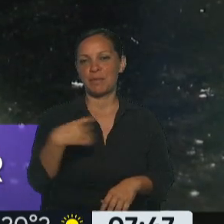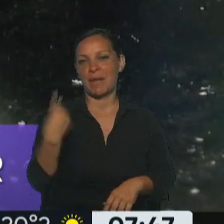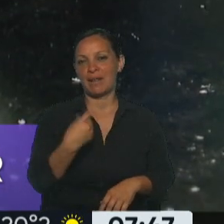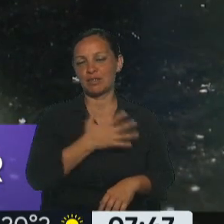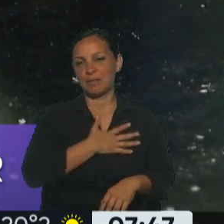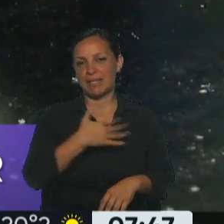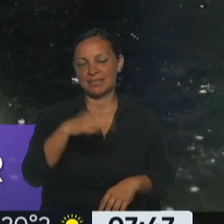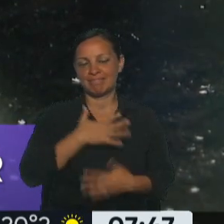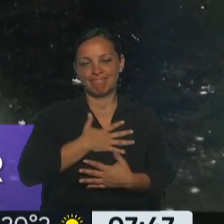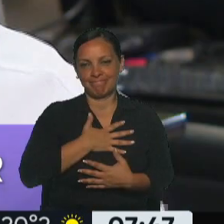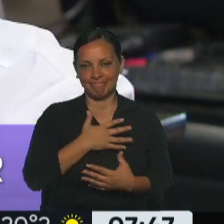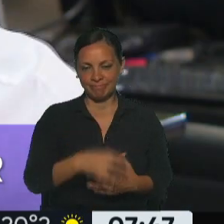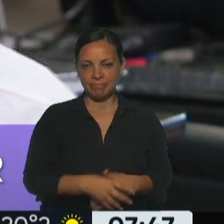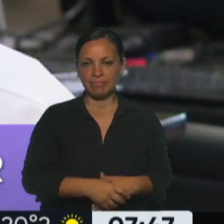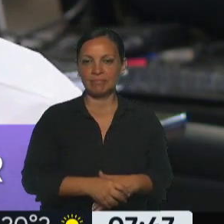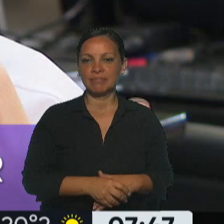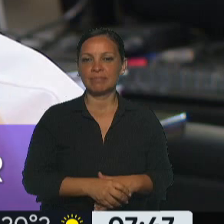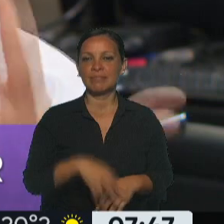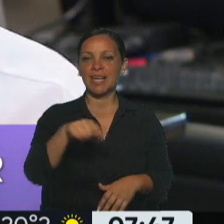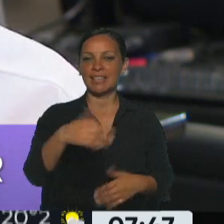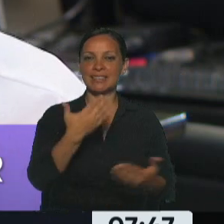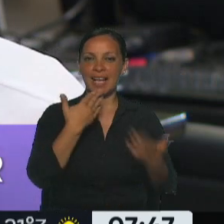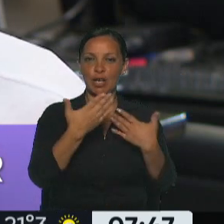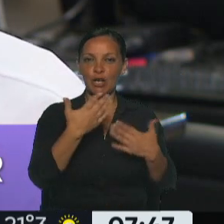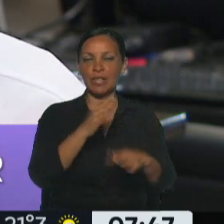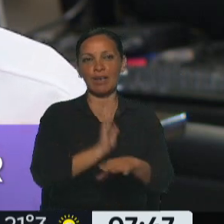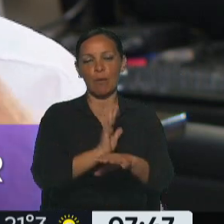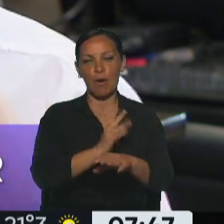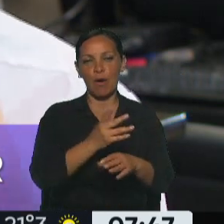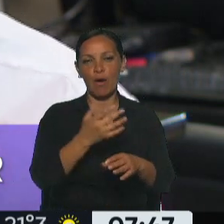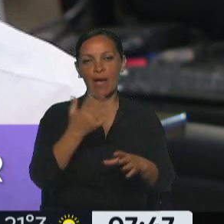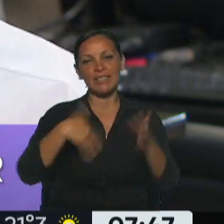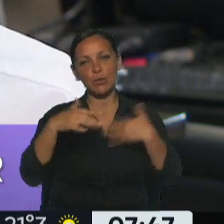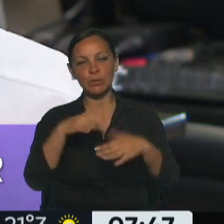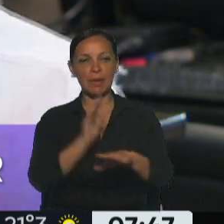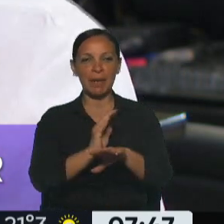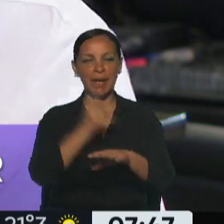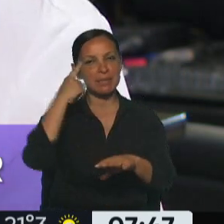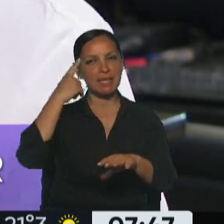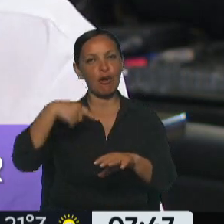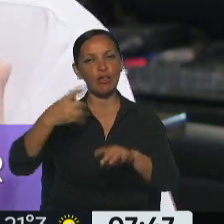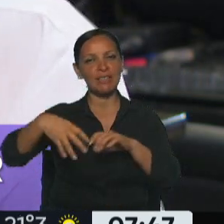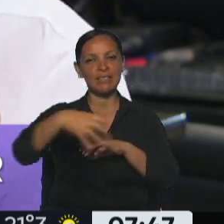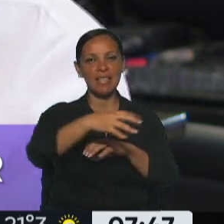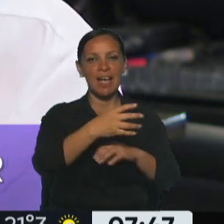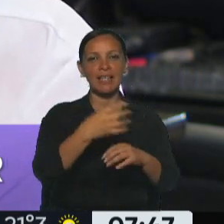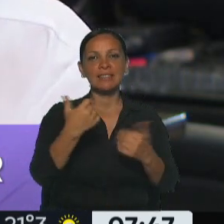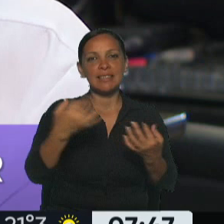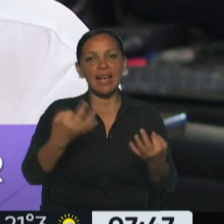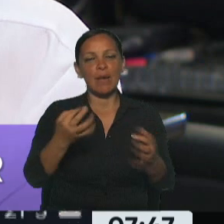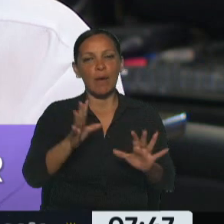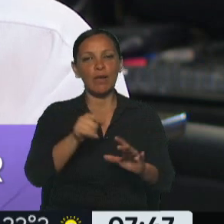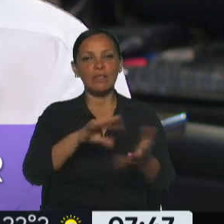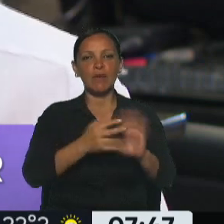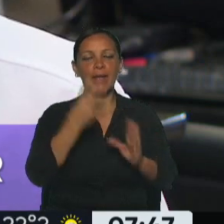entrañable y esta nota es es una excusa para pensar en qué otras que podemos apuntalar Estaría bueno que existan este